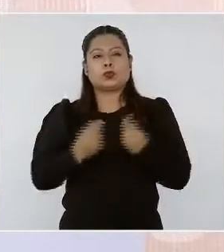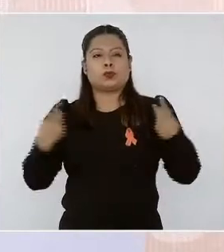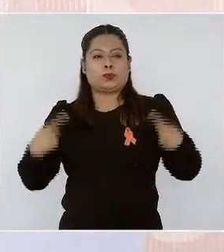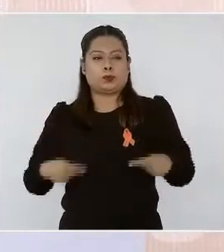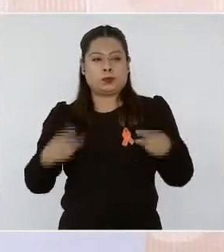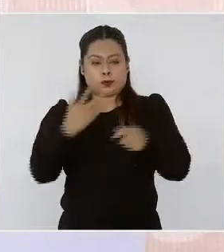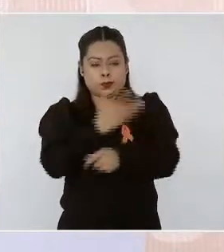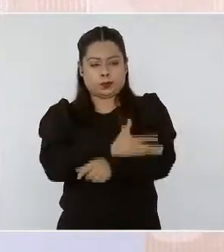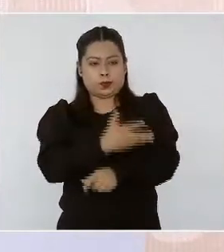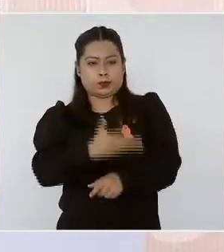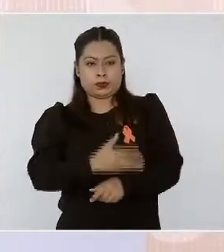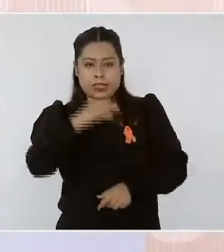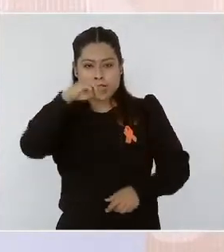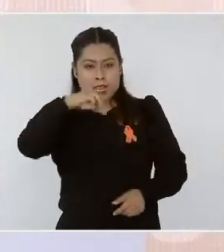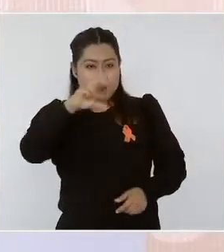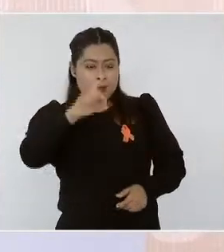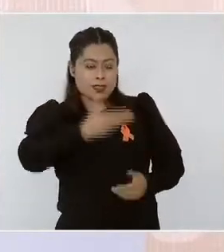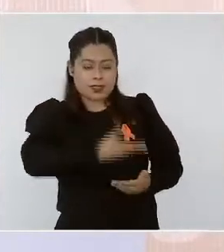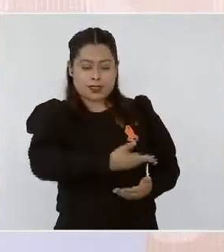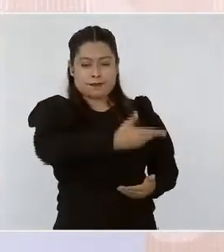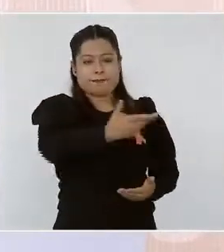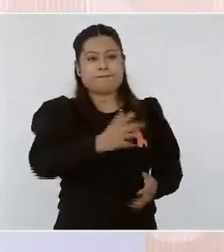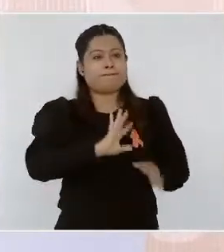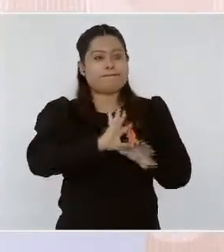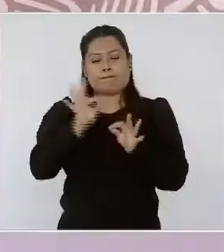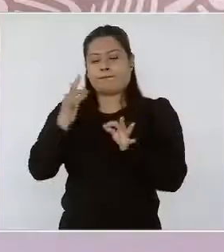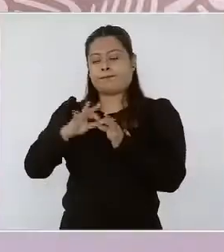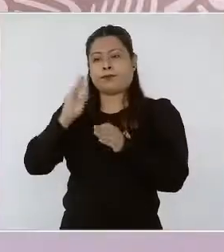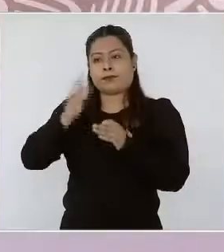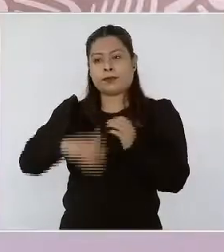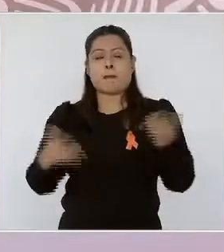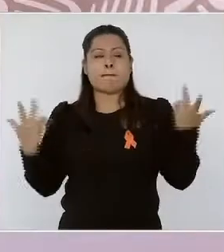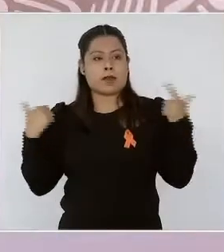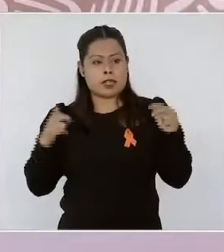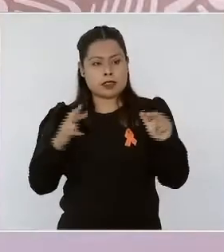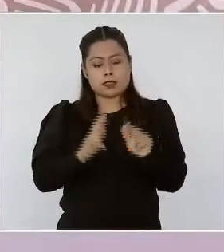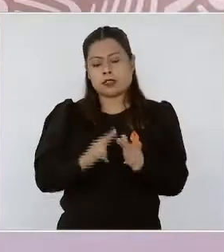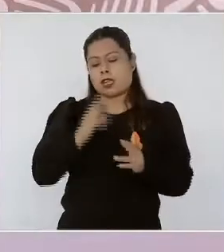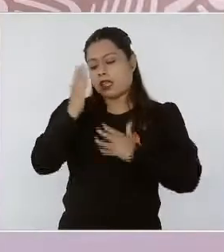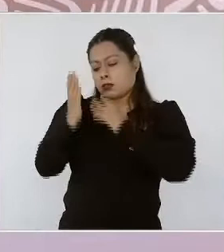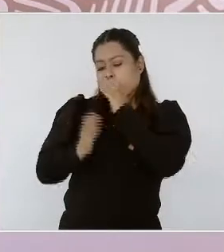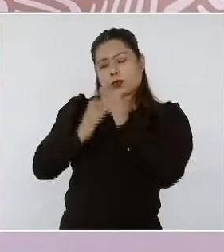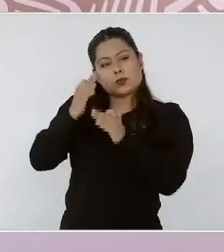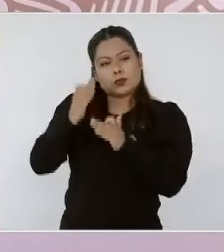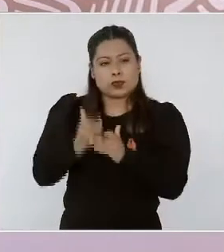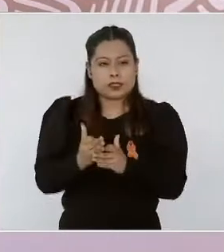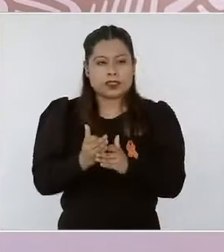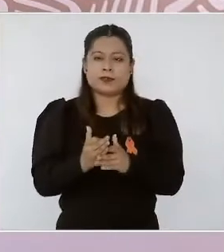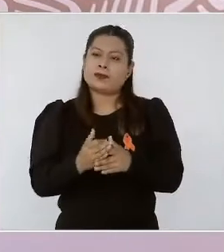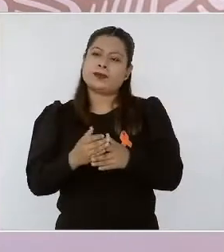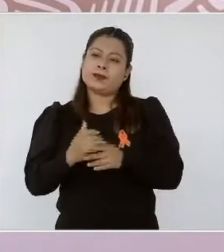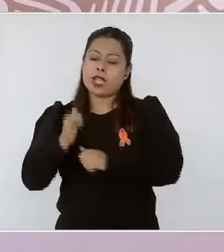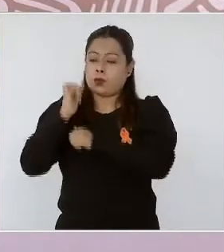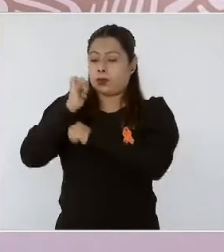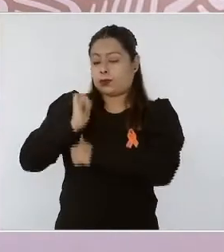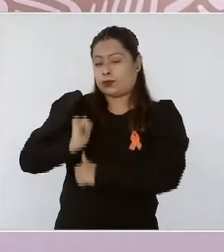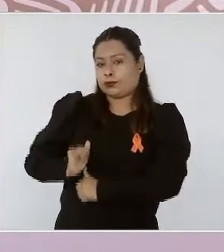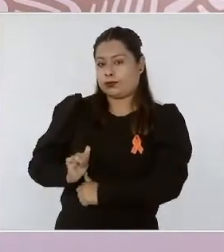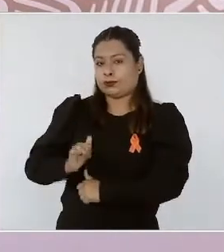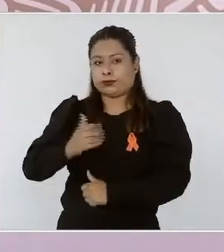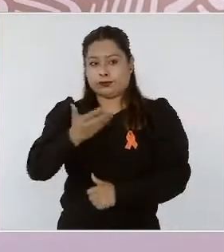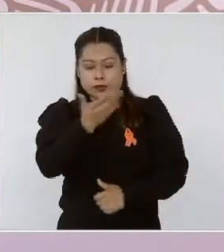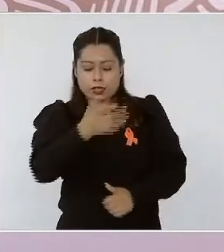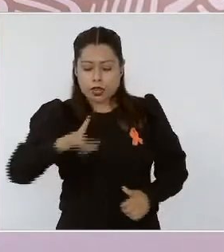que se encuentra en el presidium, vamos a terminar, maestros, estudiantes, autoridades, el